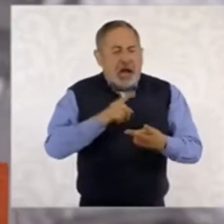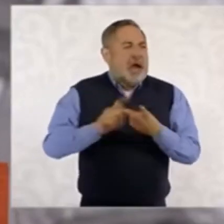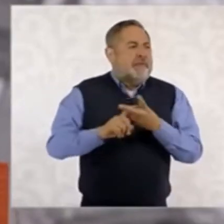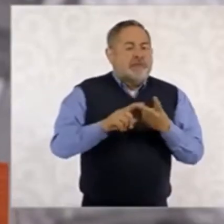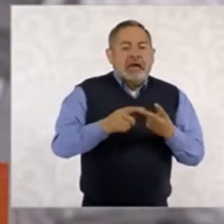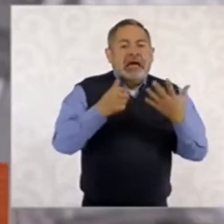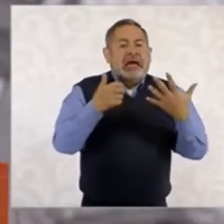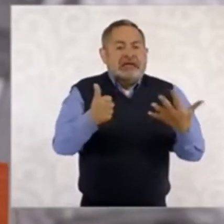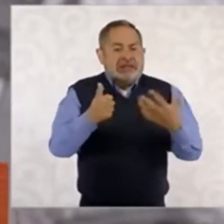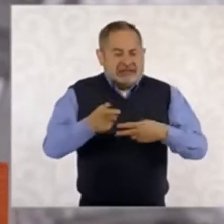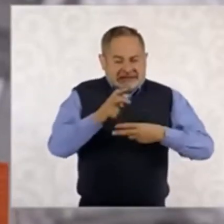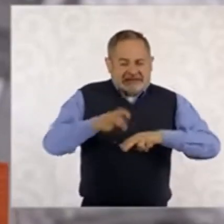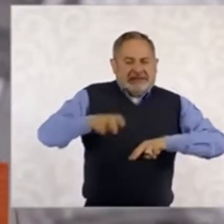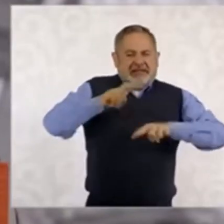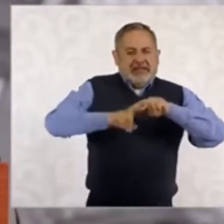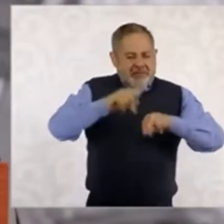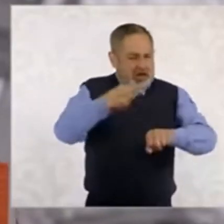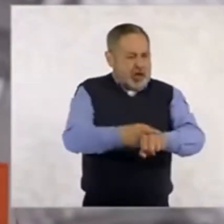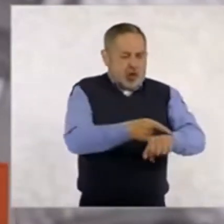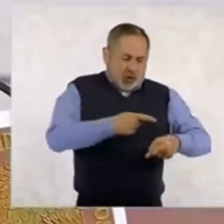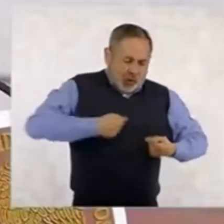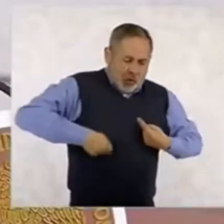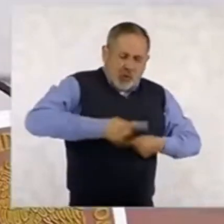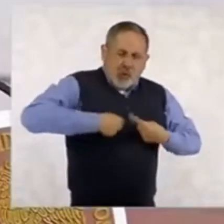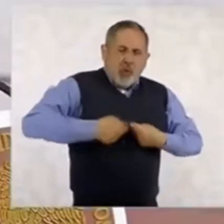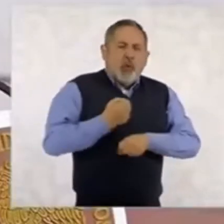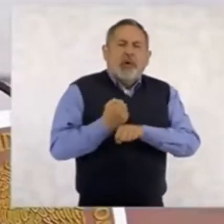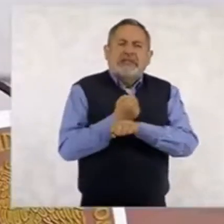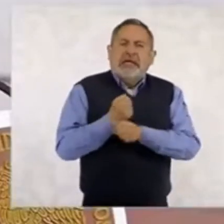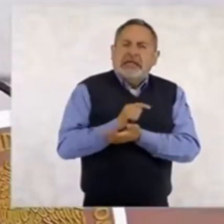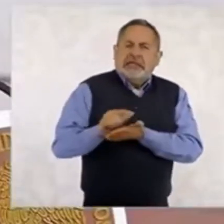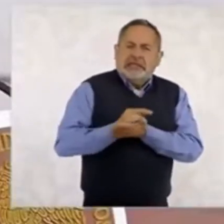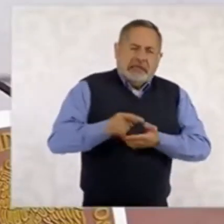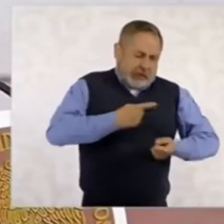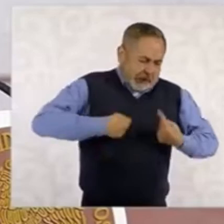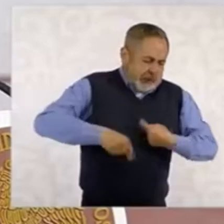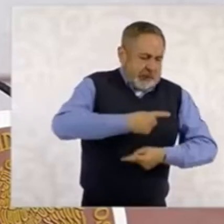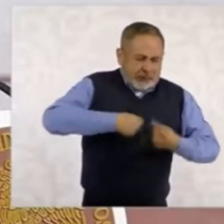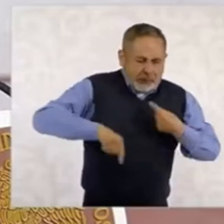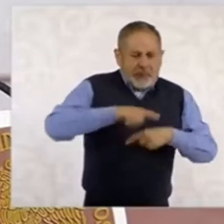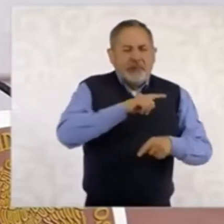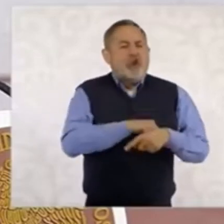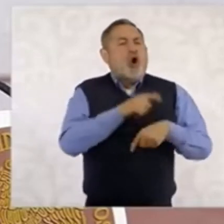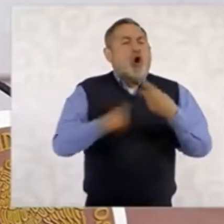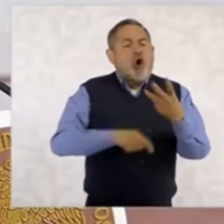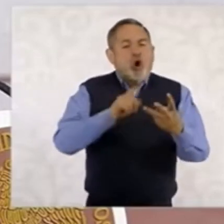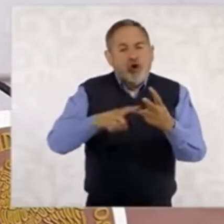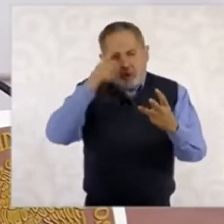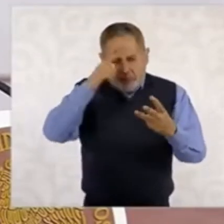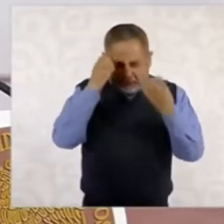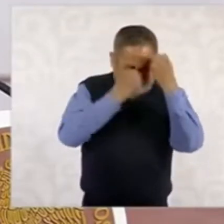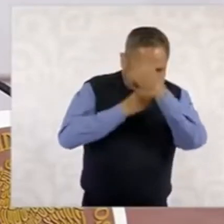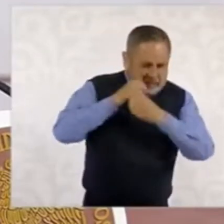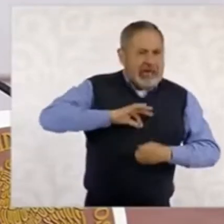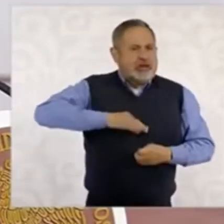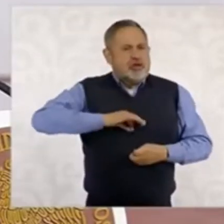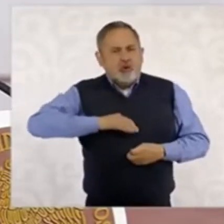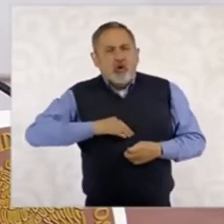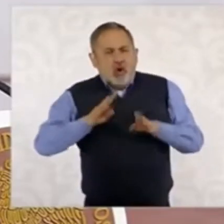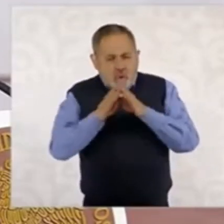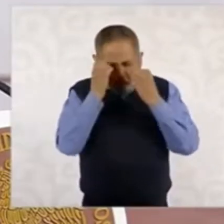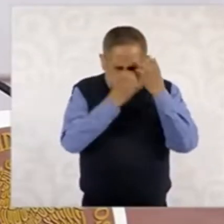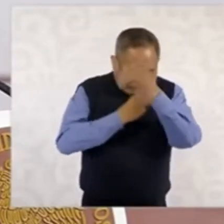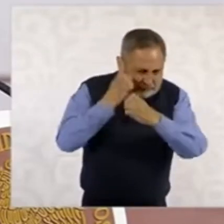sillones de hemodiálisis, un laboratorio especializado en metales pesados y toxicología, y el actual hospital